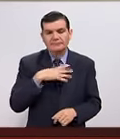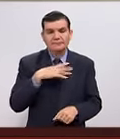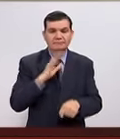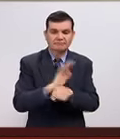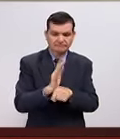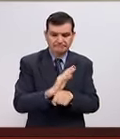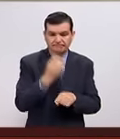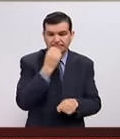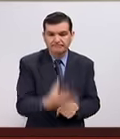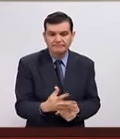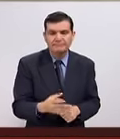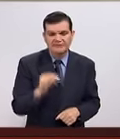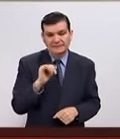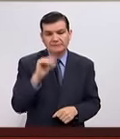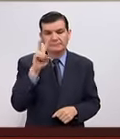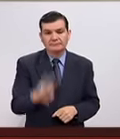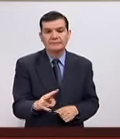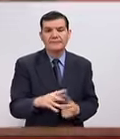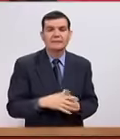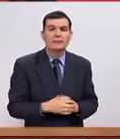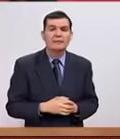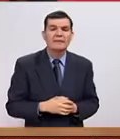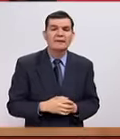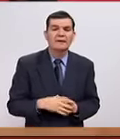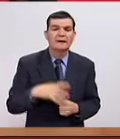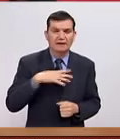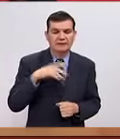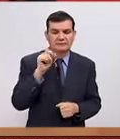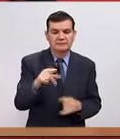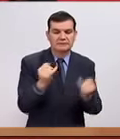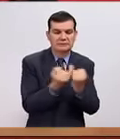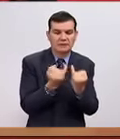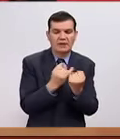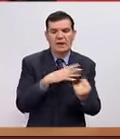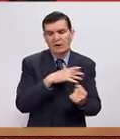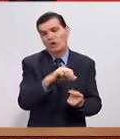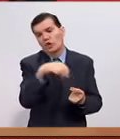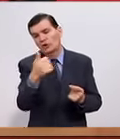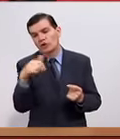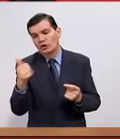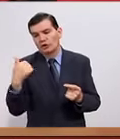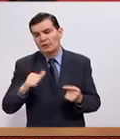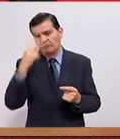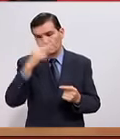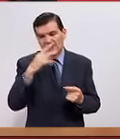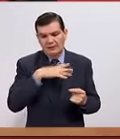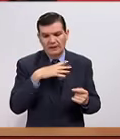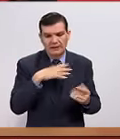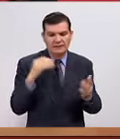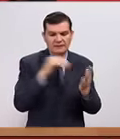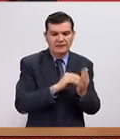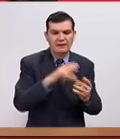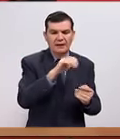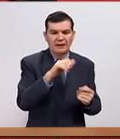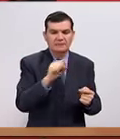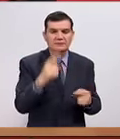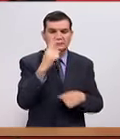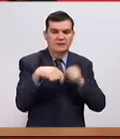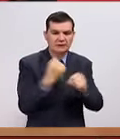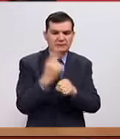cine no sí sí la verdad es que Eh así como nosotros también hay otros mexicanos que están yendo al festival de Canes cada